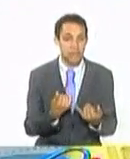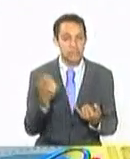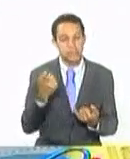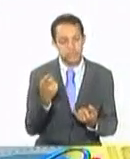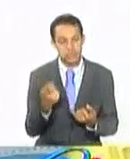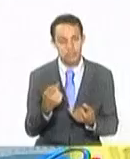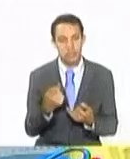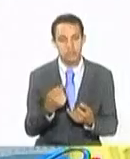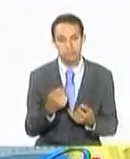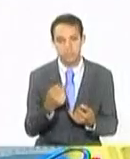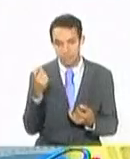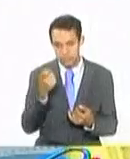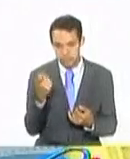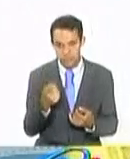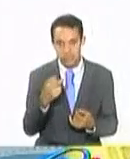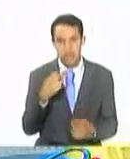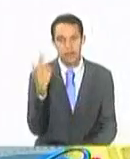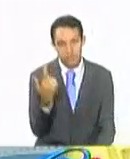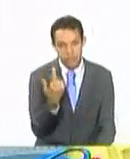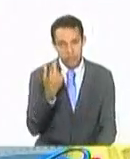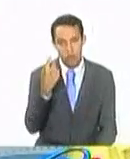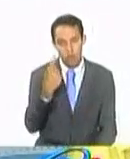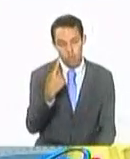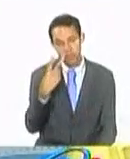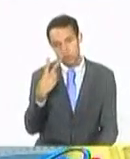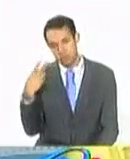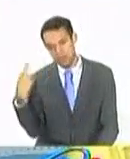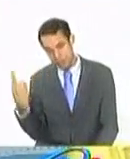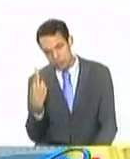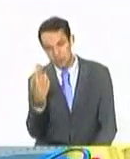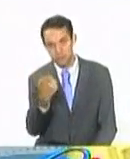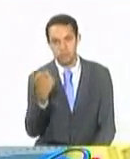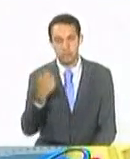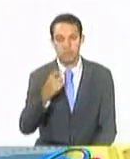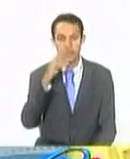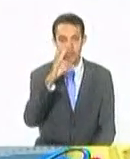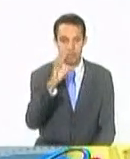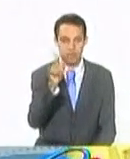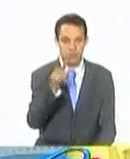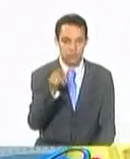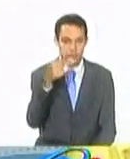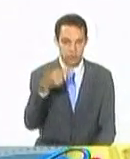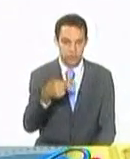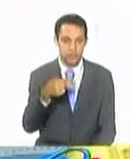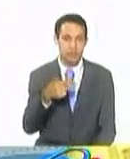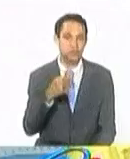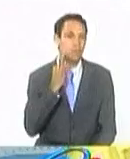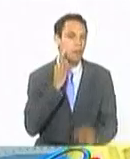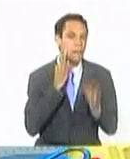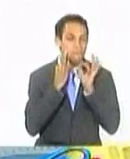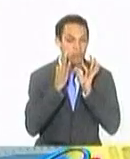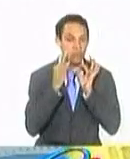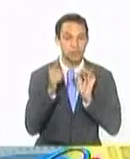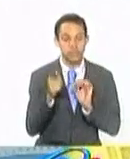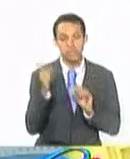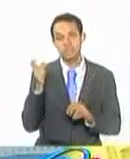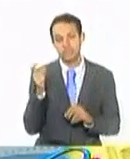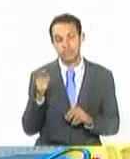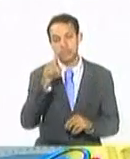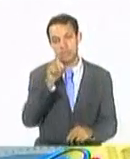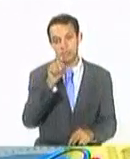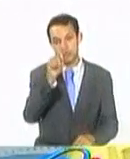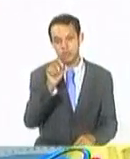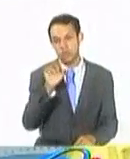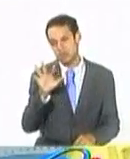es donde uno necesita una segunda opinión Necesita uno un segundo examen porque esta paciente la tenía en 6.60 y algo Aparentemente